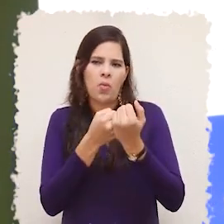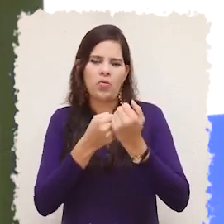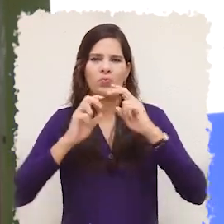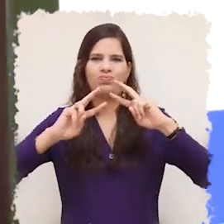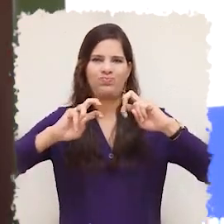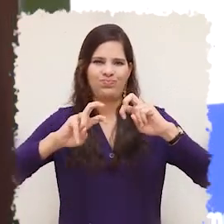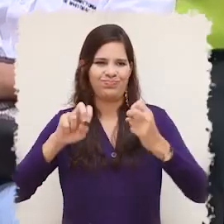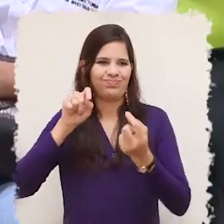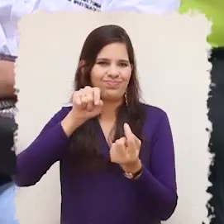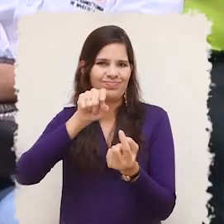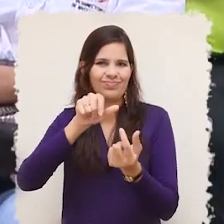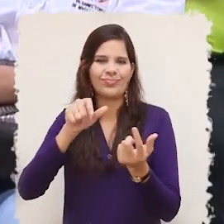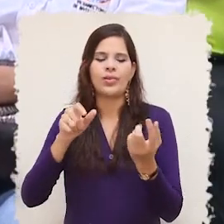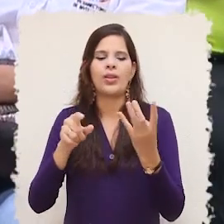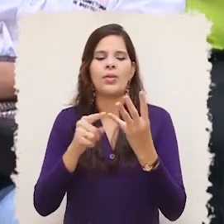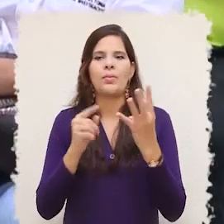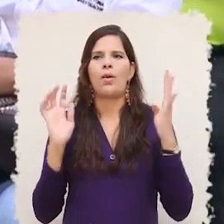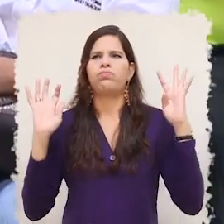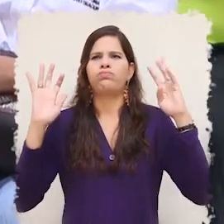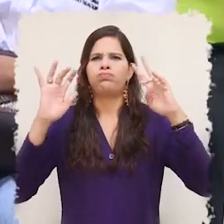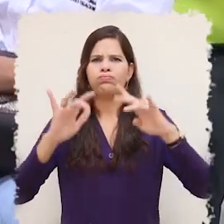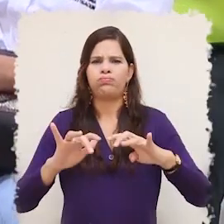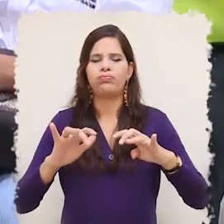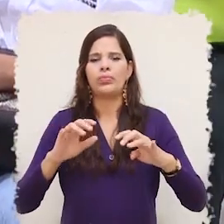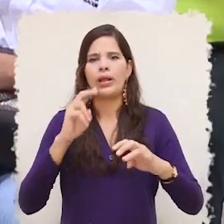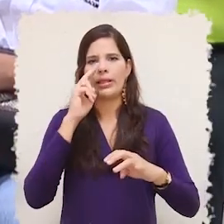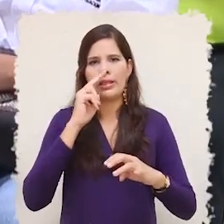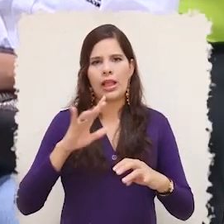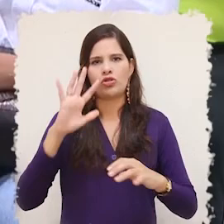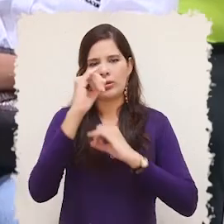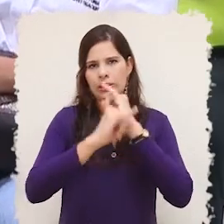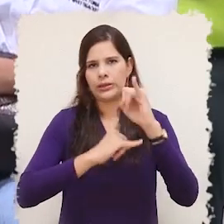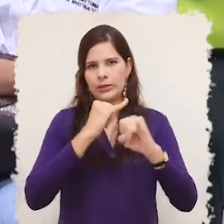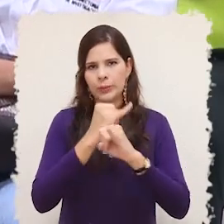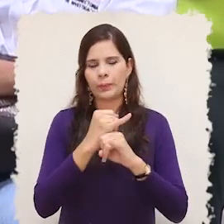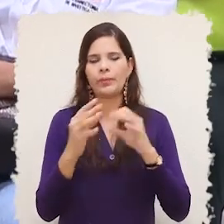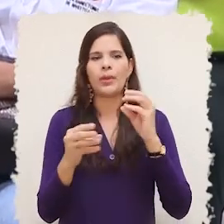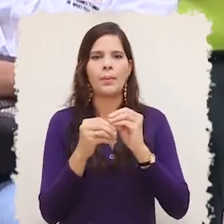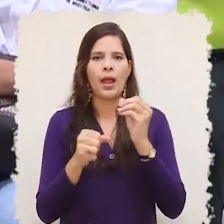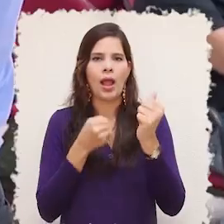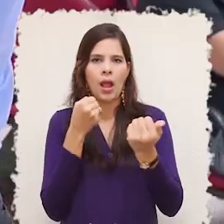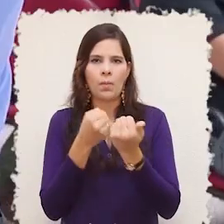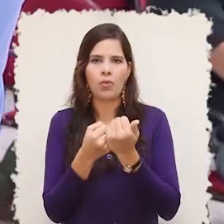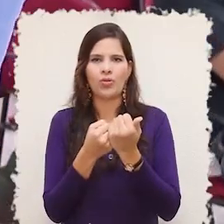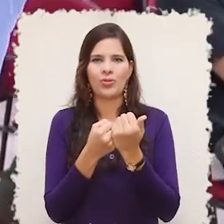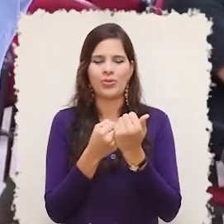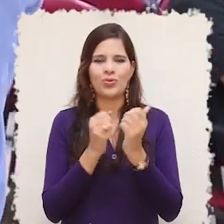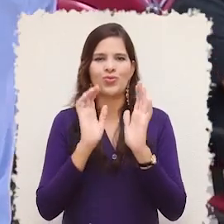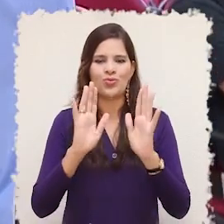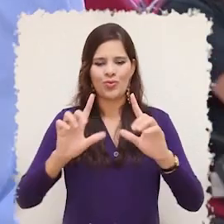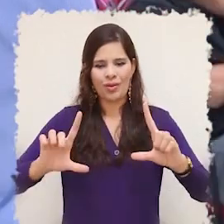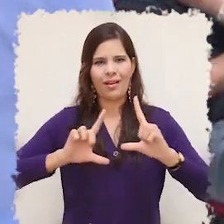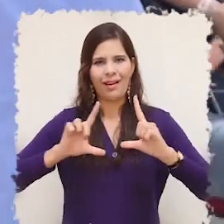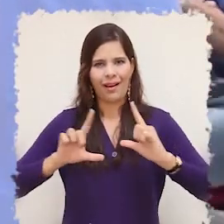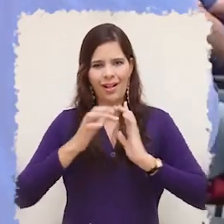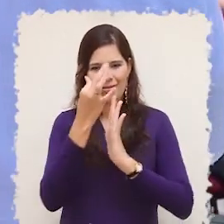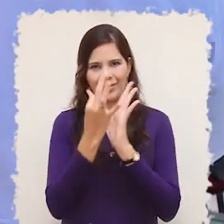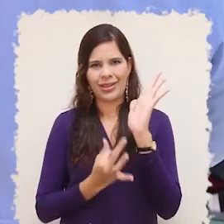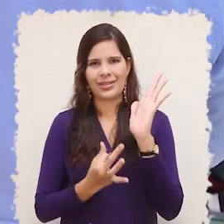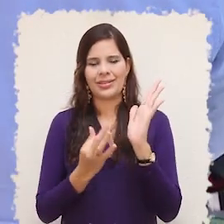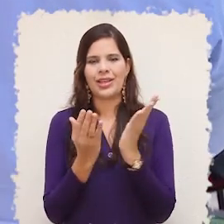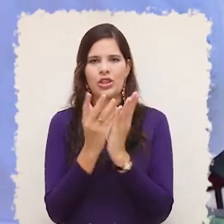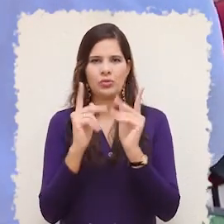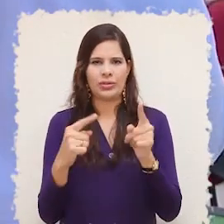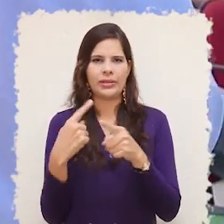de investigadores para la participación de congresos de índole nacional e internacional, el apoyo para la realización de trabajos de grado para estudiantes